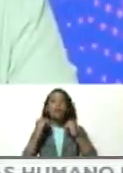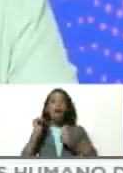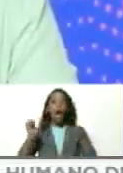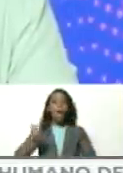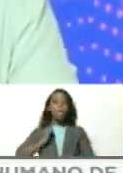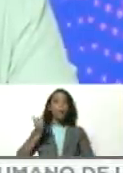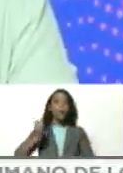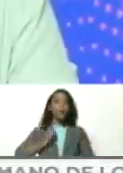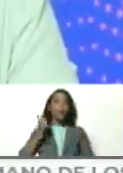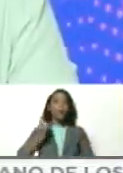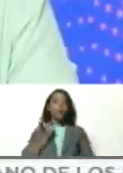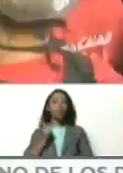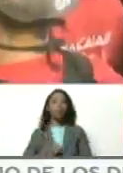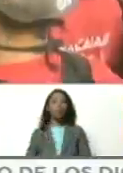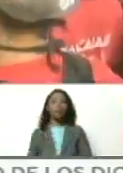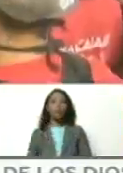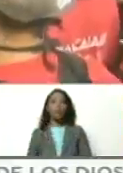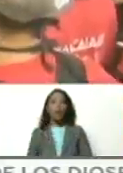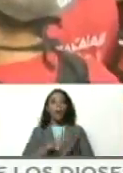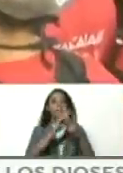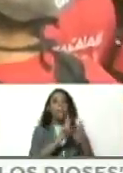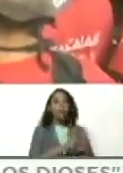provechosa del plan